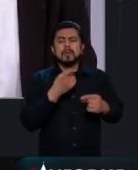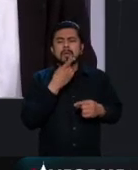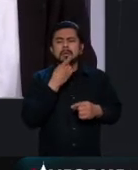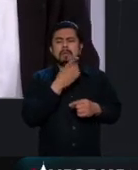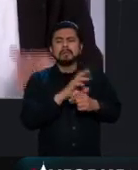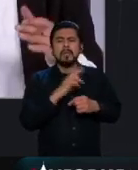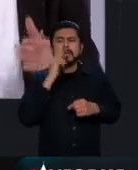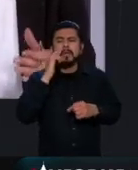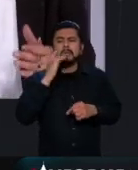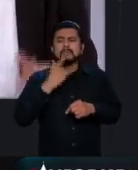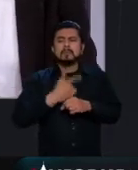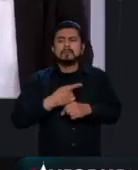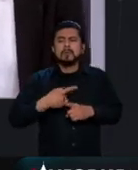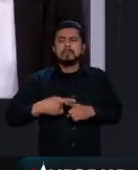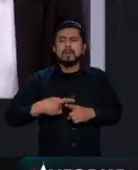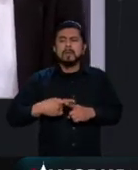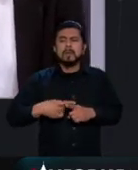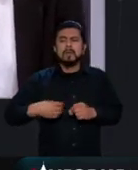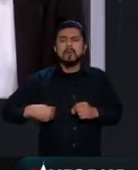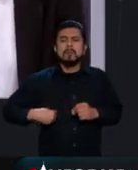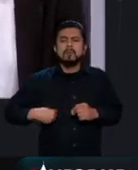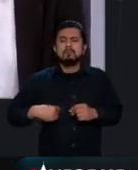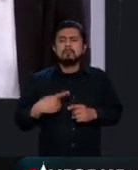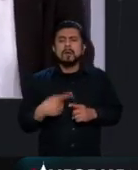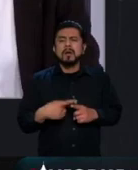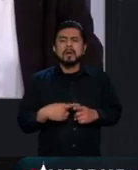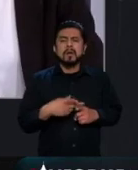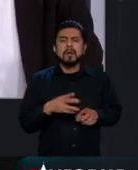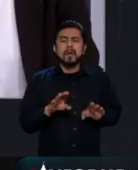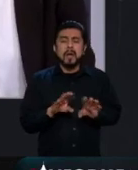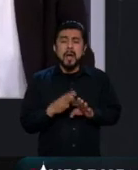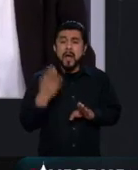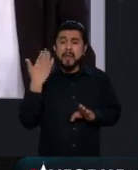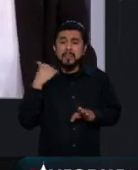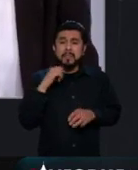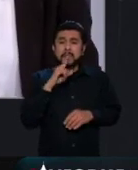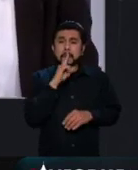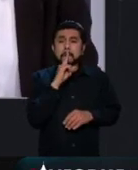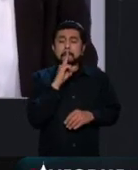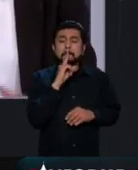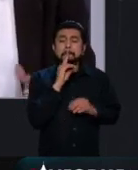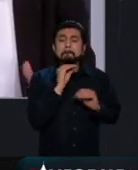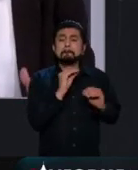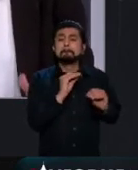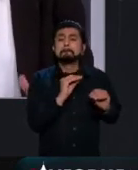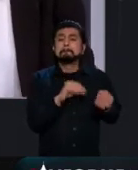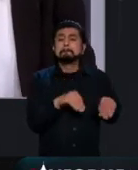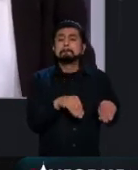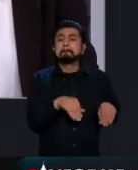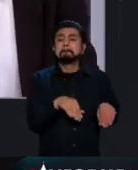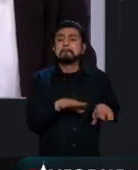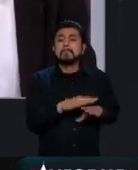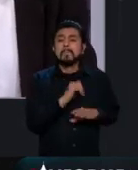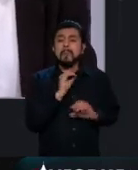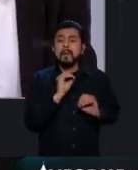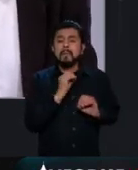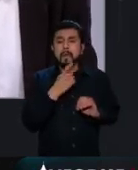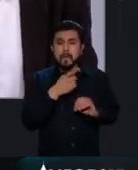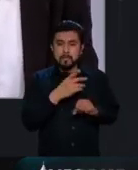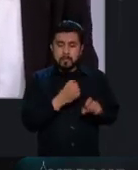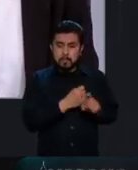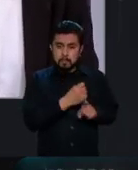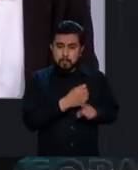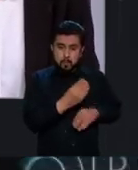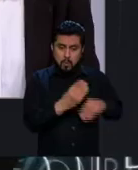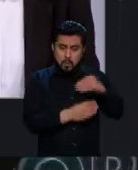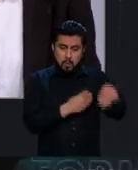violencia precisamente esa estrategia cuando por tanto tiempo callaron frente a los orígenes y el desarrollo de esta violencia